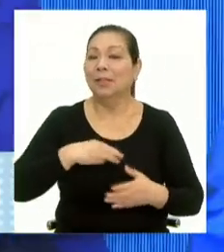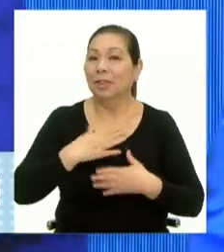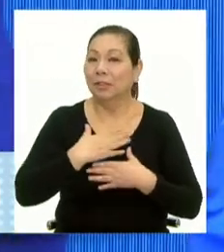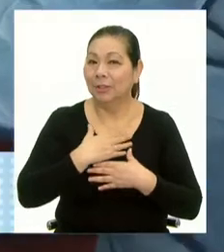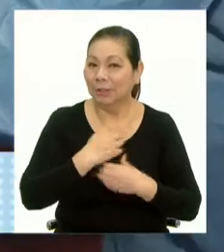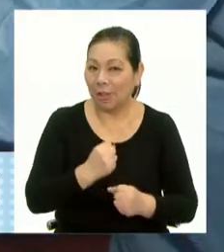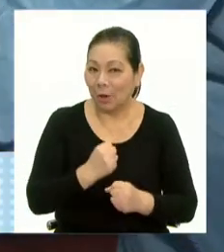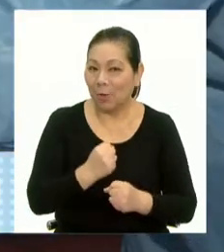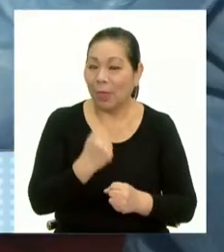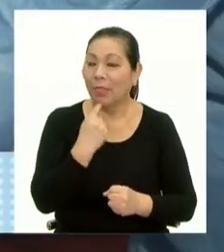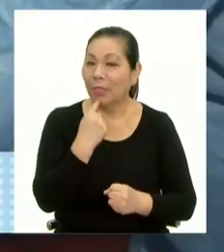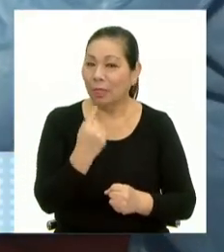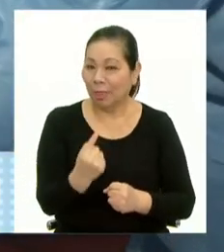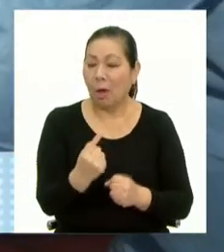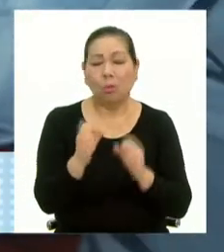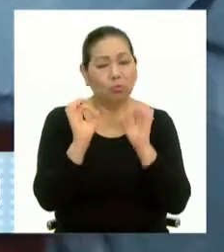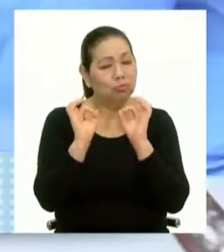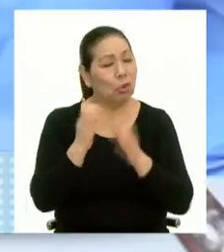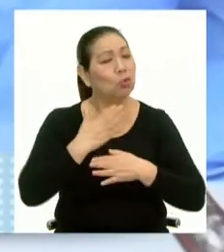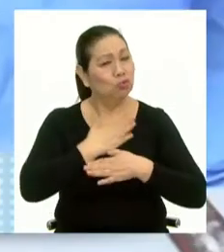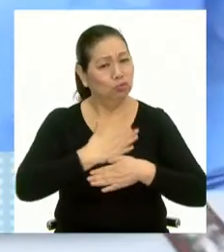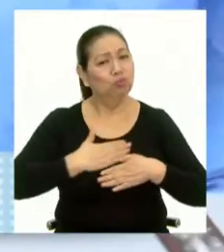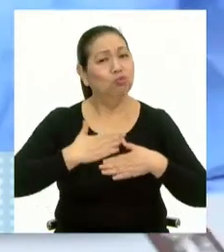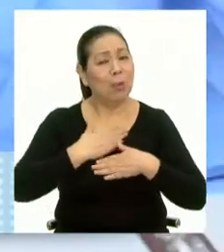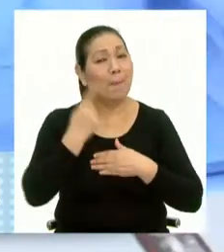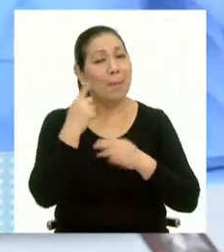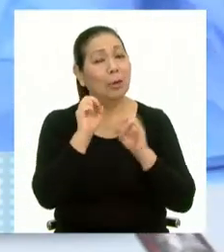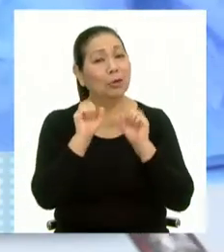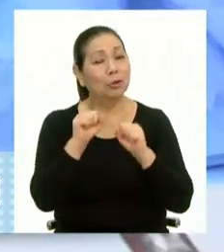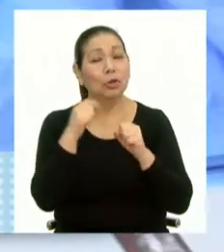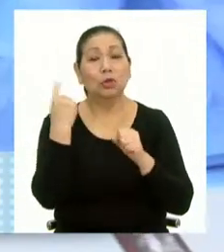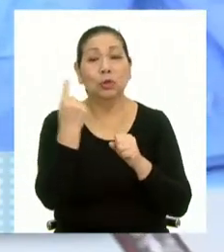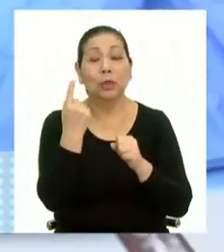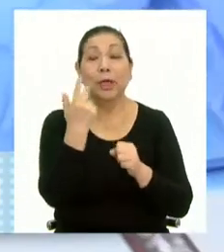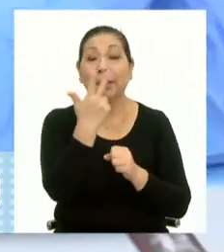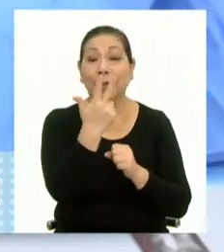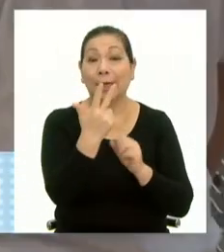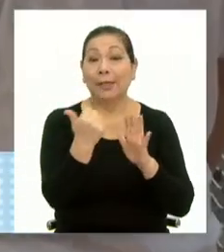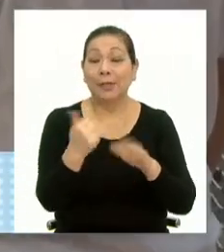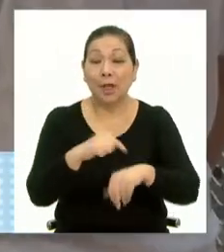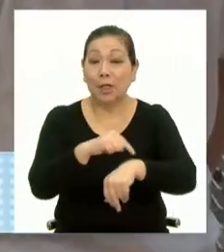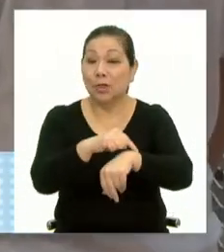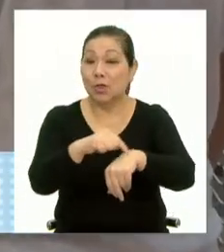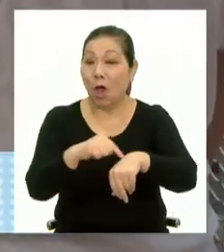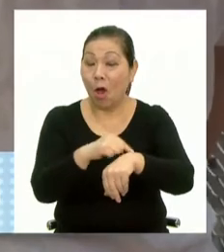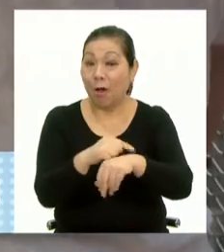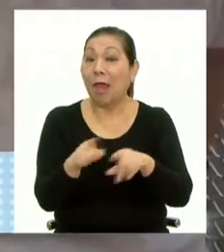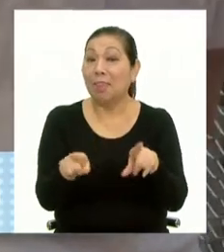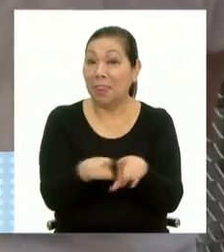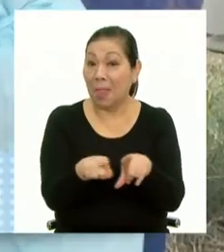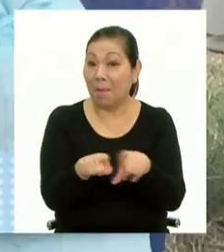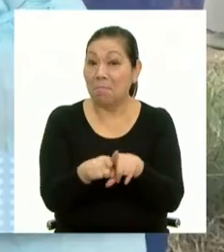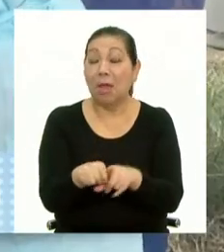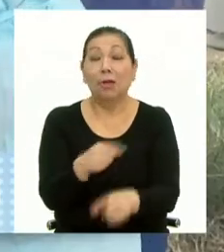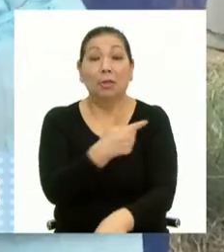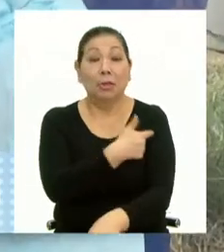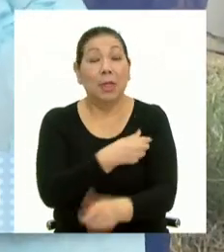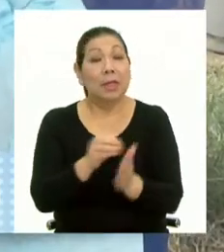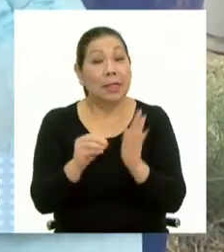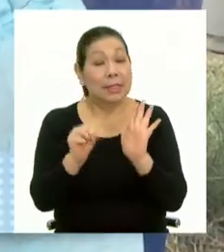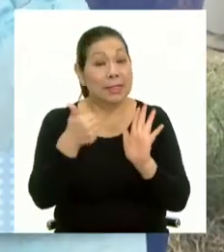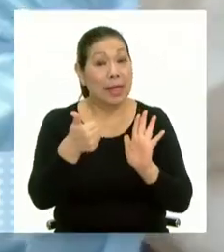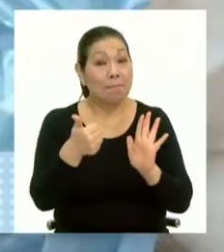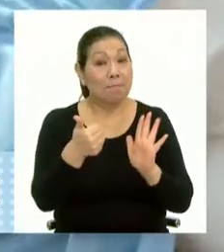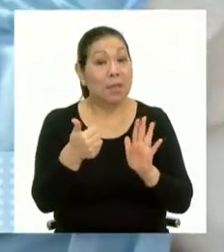Hernando Ceballos, es una cifra satisfactoria para haber sido solo por 36 horas. También se logró vacunar a más de 6